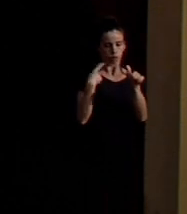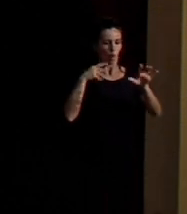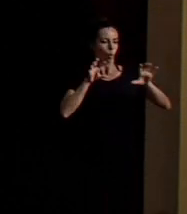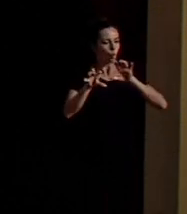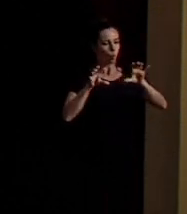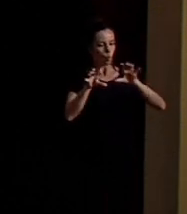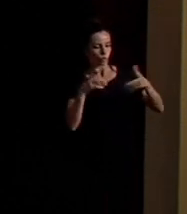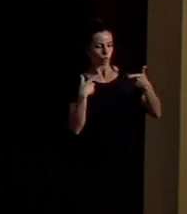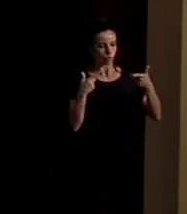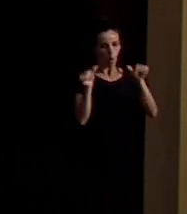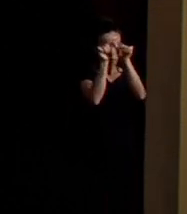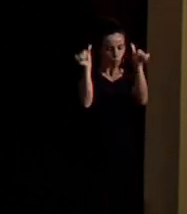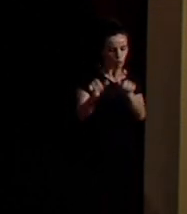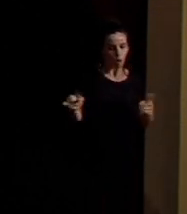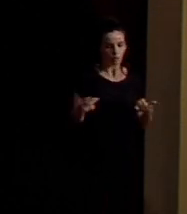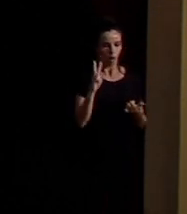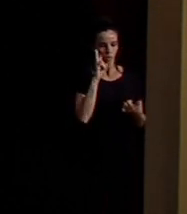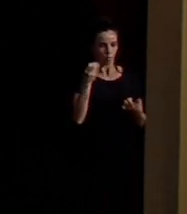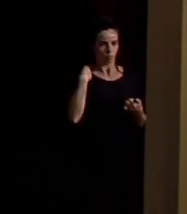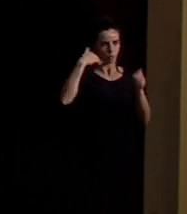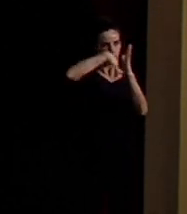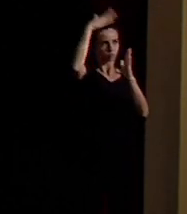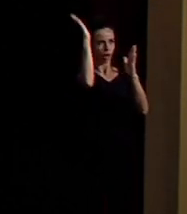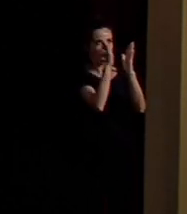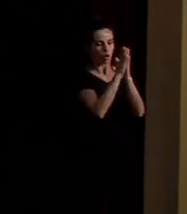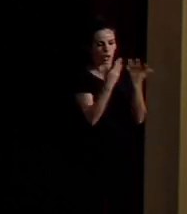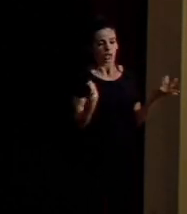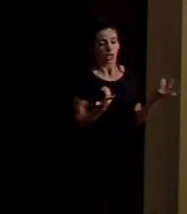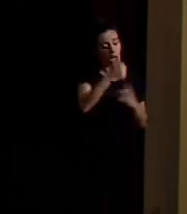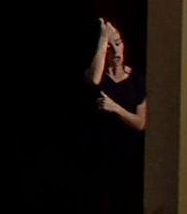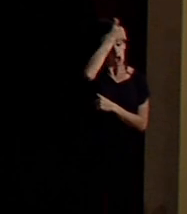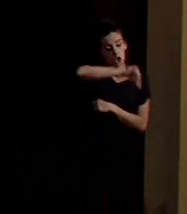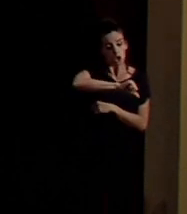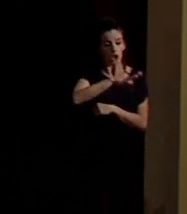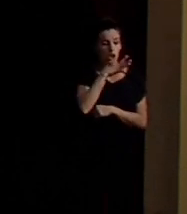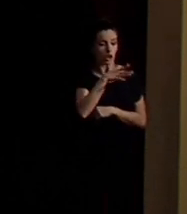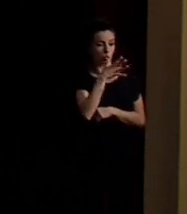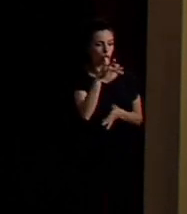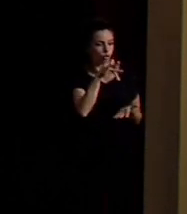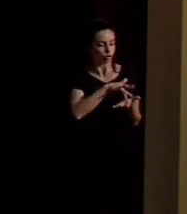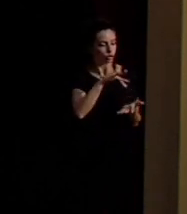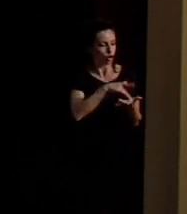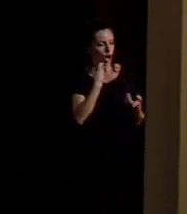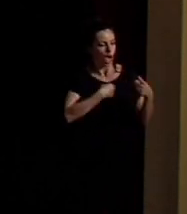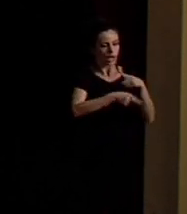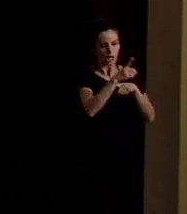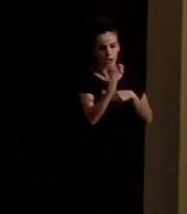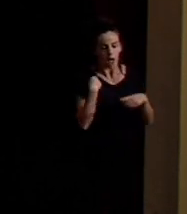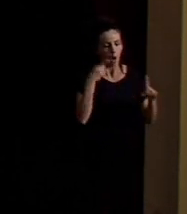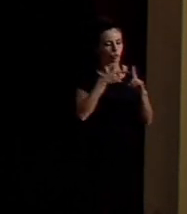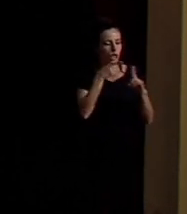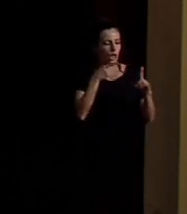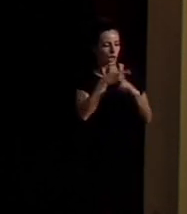culos, ¿no? O esos cuerpos que vemos en los carteles de las películas. Y los chicos, pues los sujetos activos, la genitalidad, el uso de la